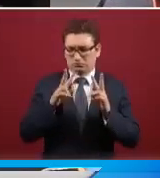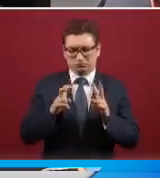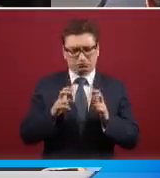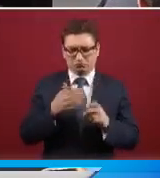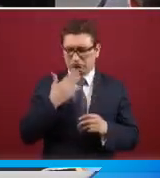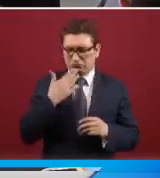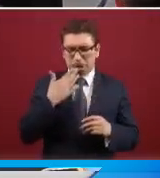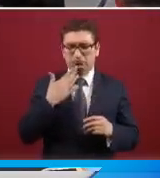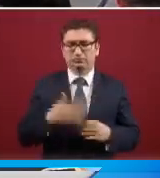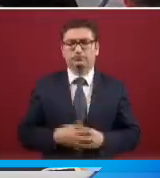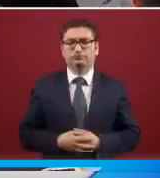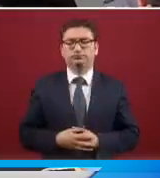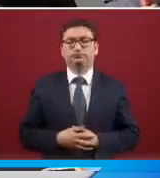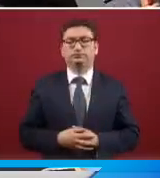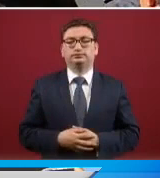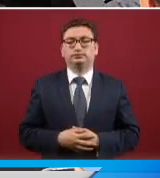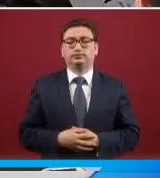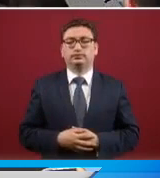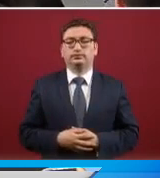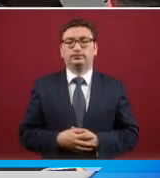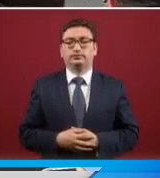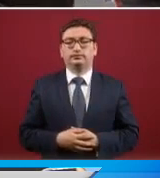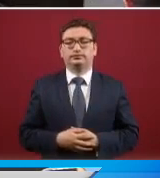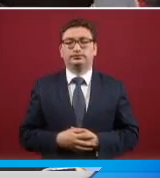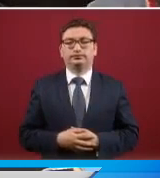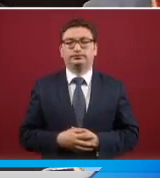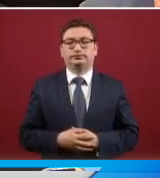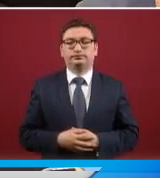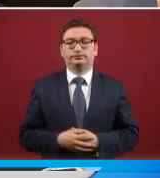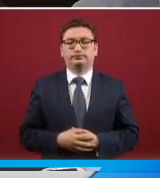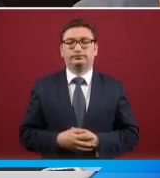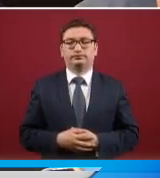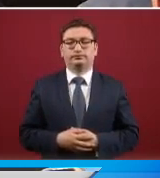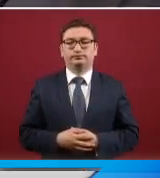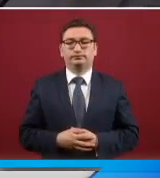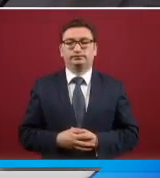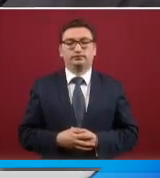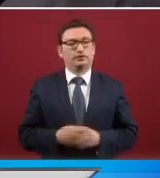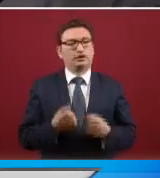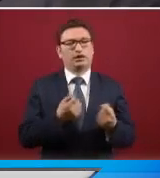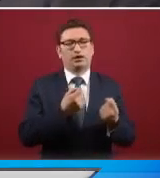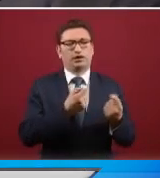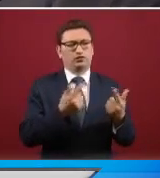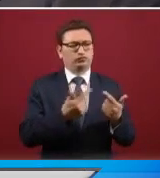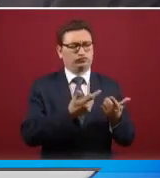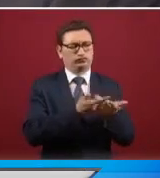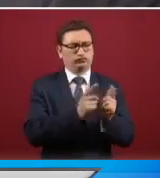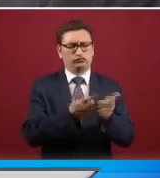Fox y Calderón. Que hay resistencias al cambio